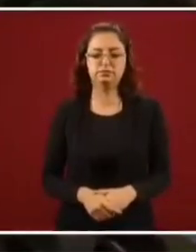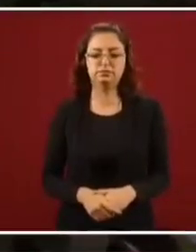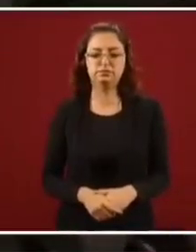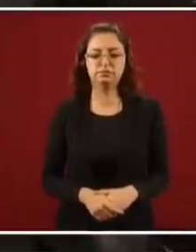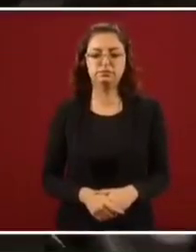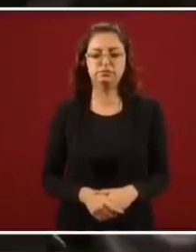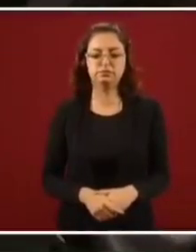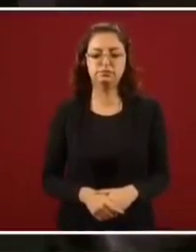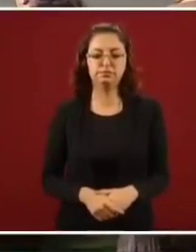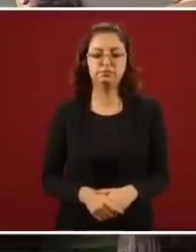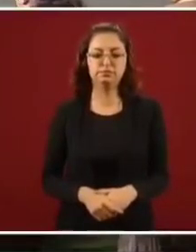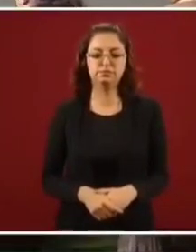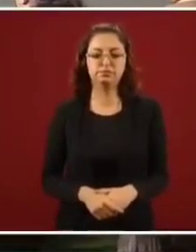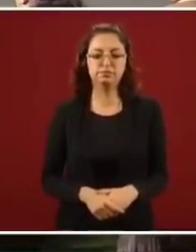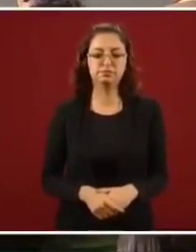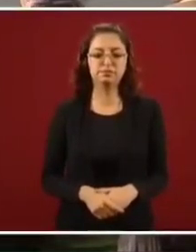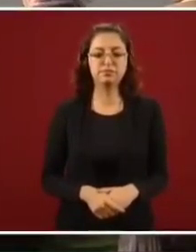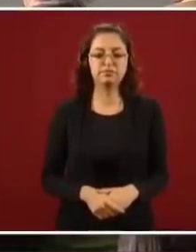Y ellos no lo harían